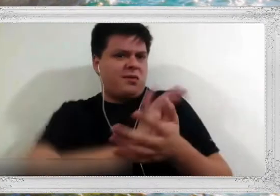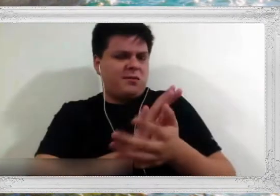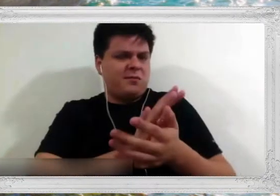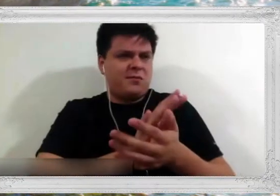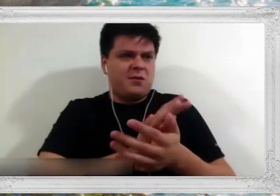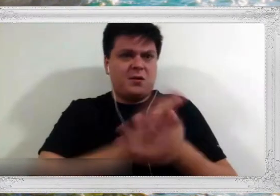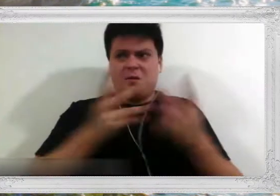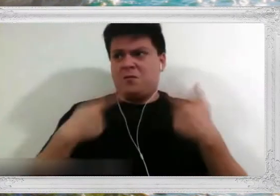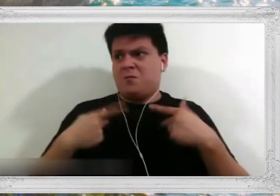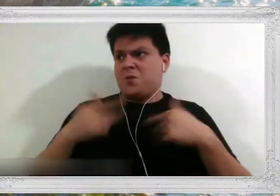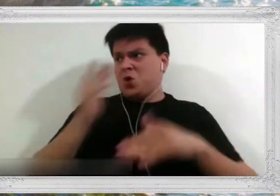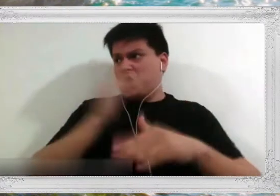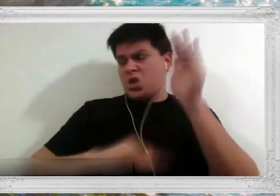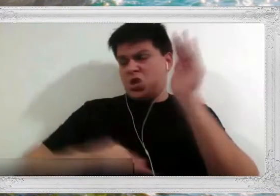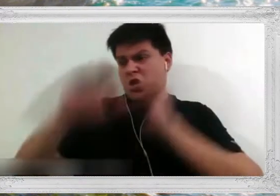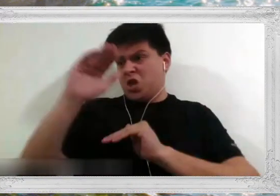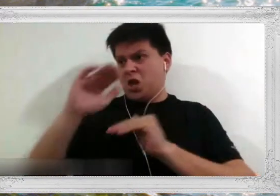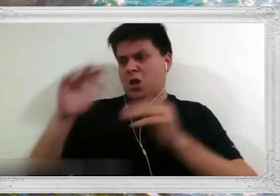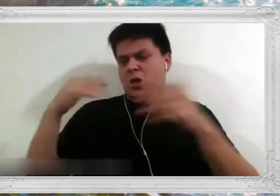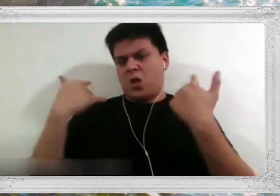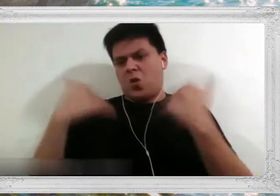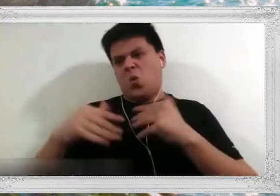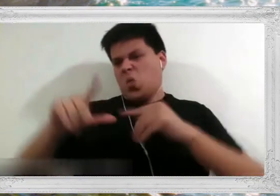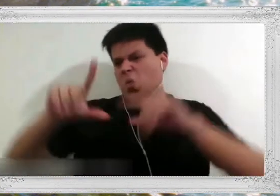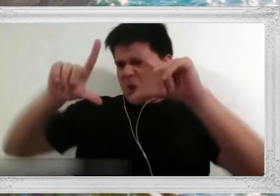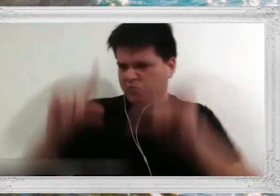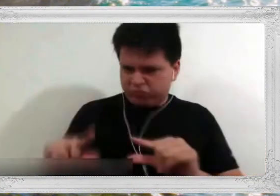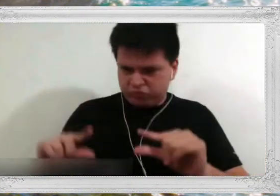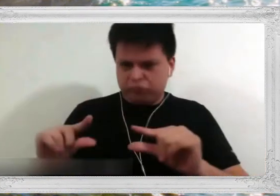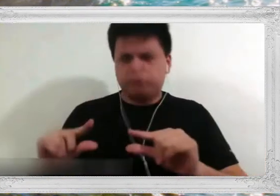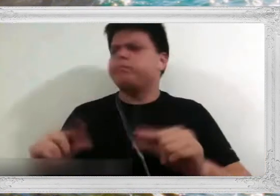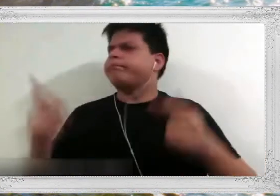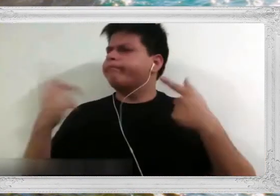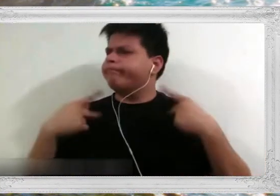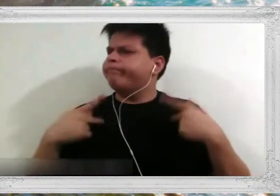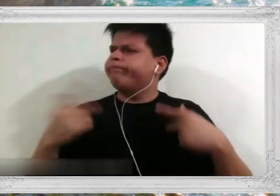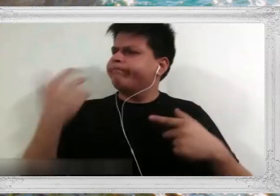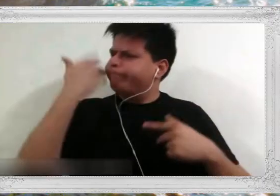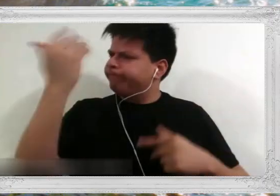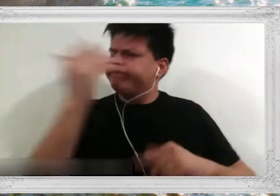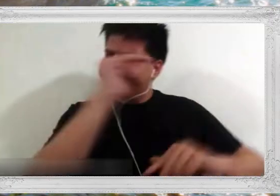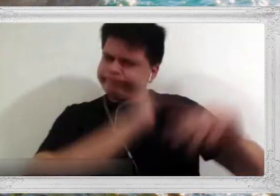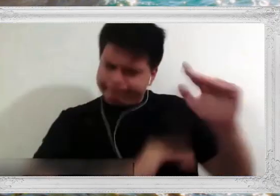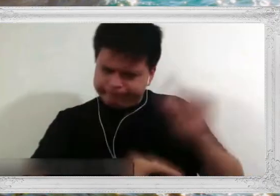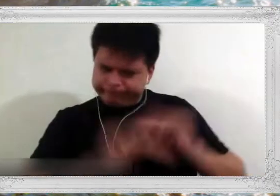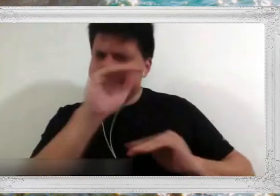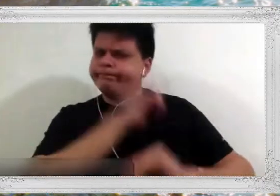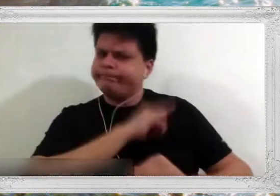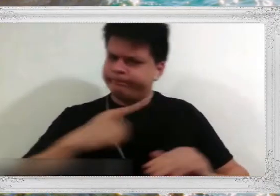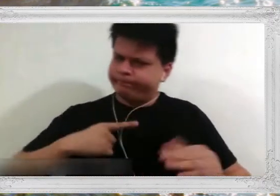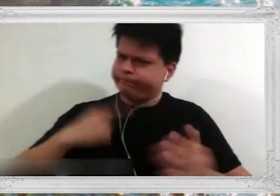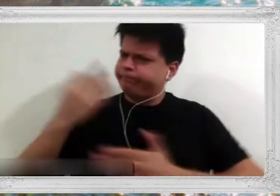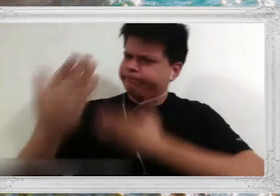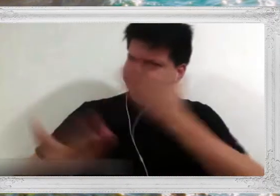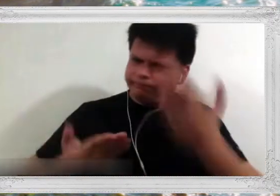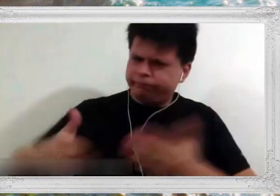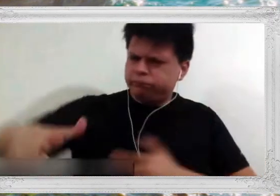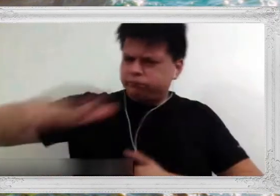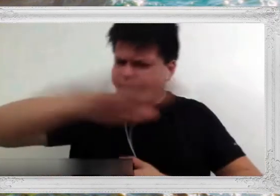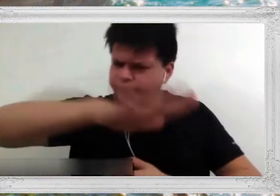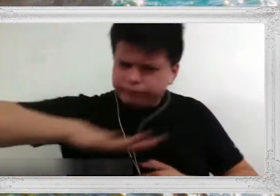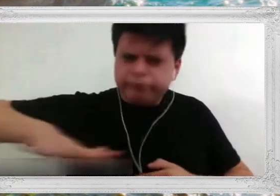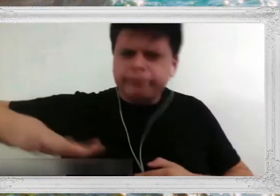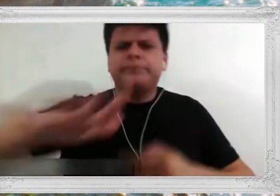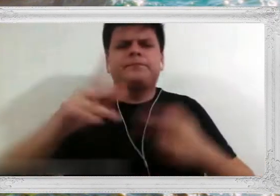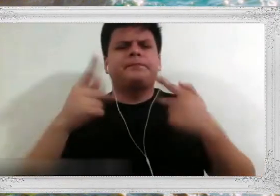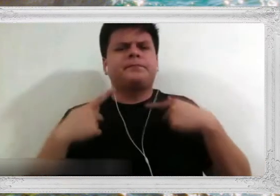ustedes. El que quiera ser grande entre ustedes, que se haga el servidor de todos. Con estas palabras